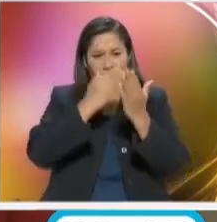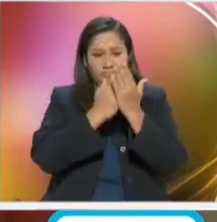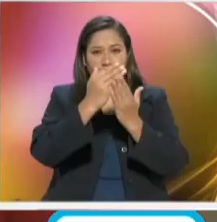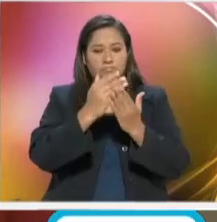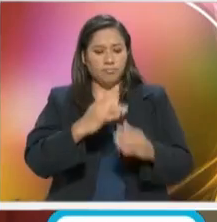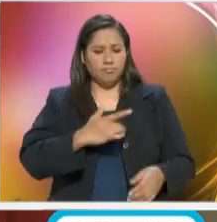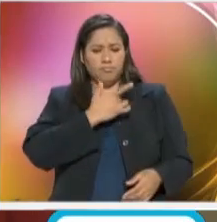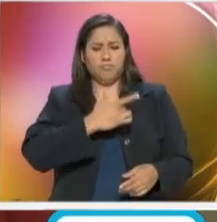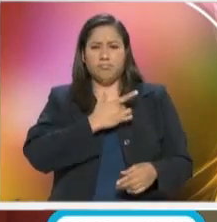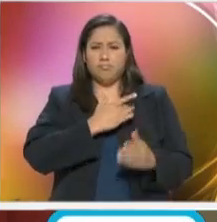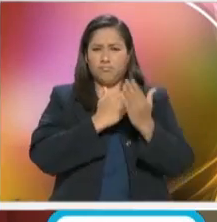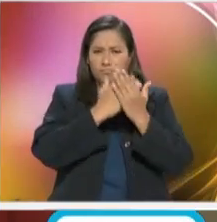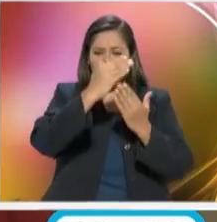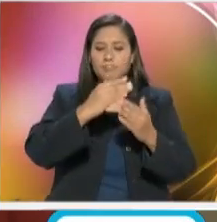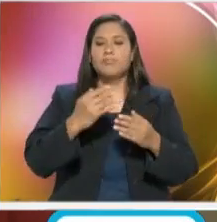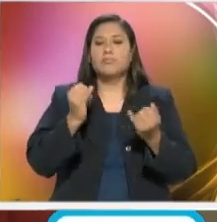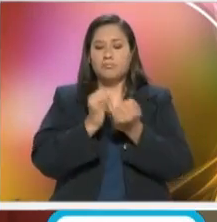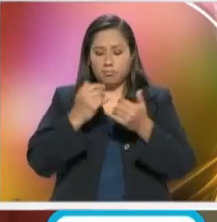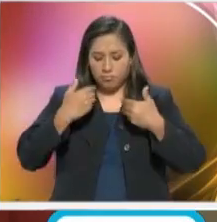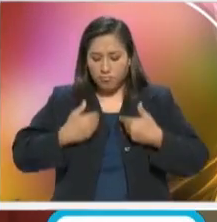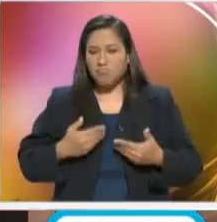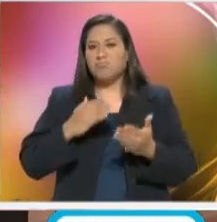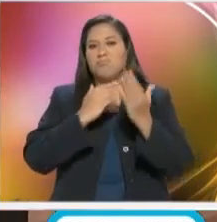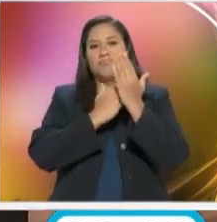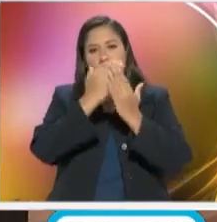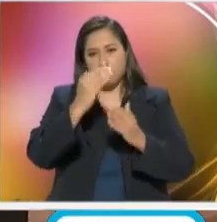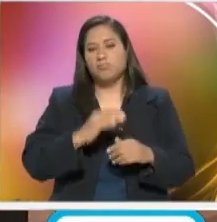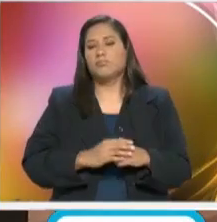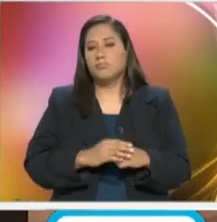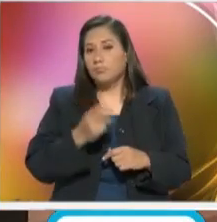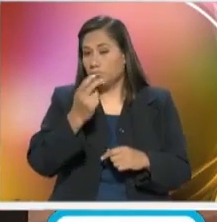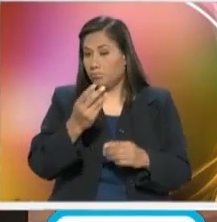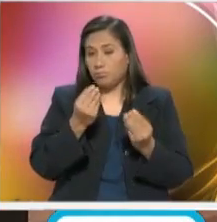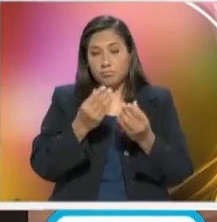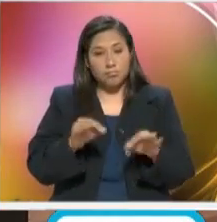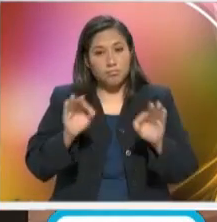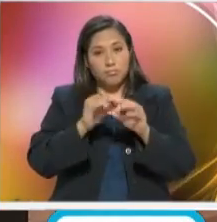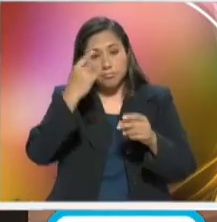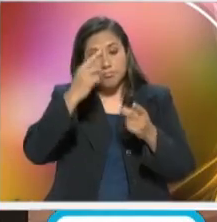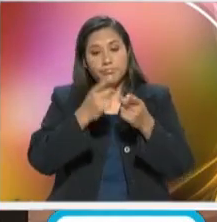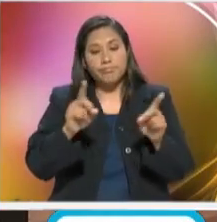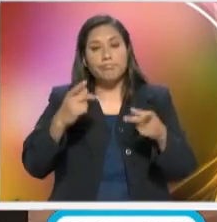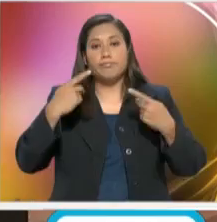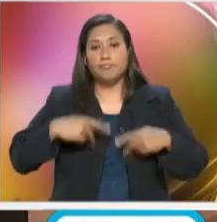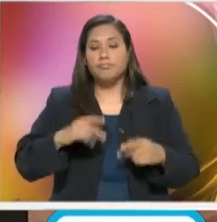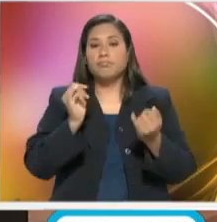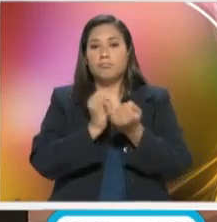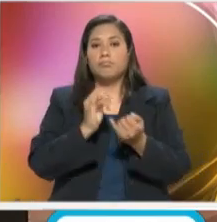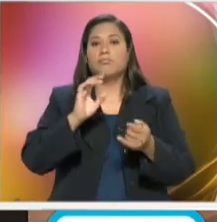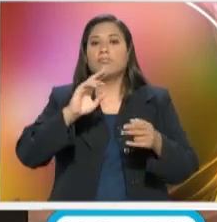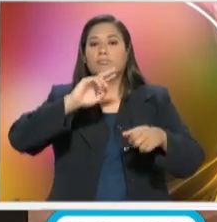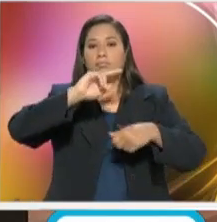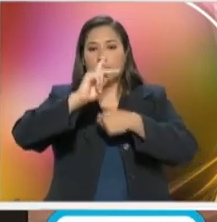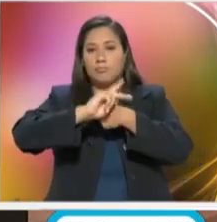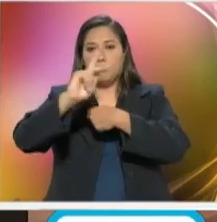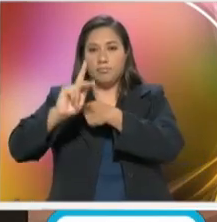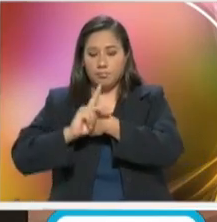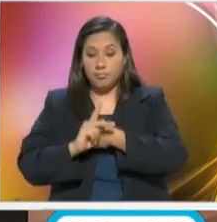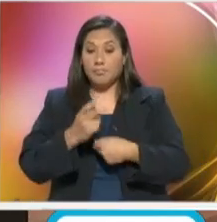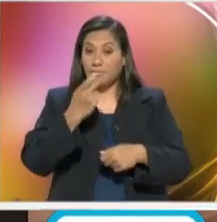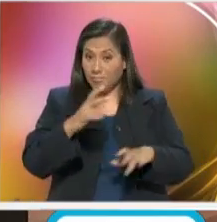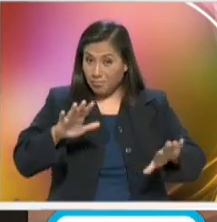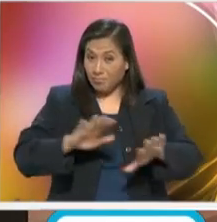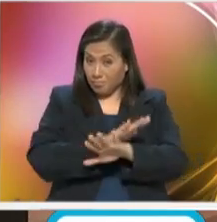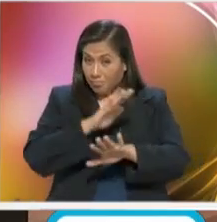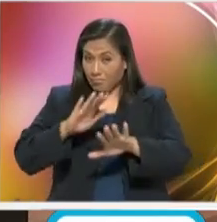afectivo y moral. Es la herramienta indispensable para el desarrollo de las personas y de las naciones. Así es. Y en ese cambio constante,